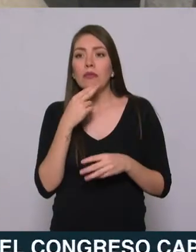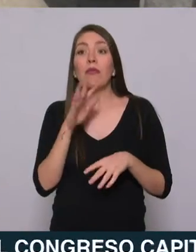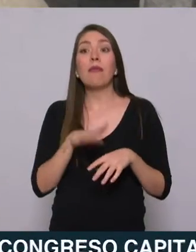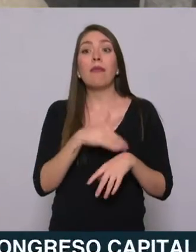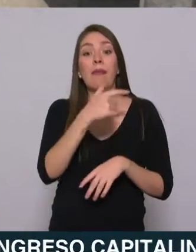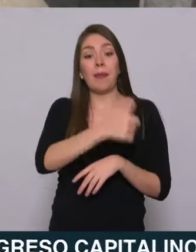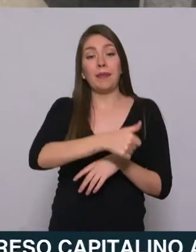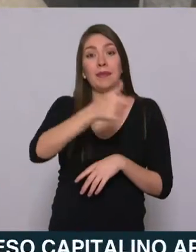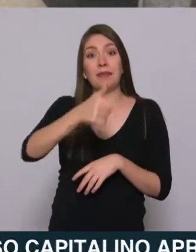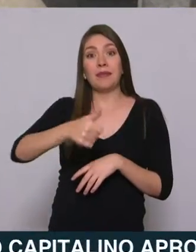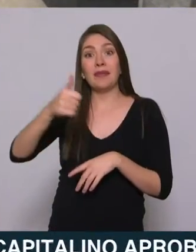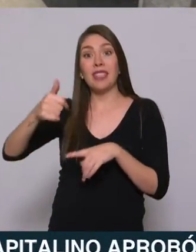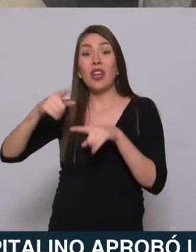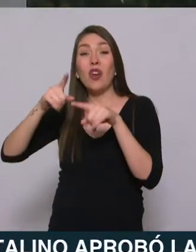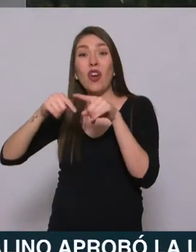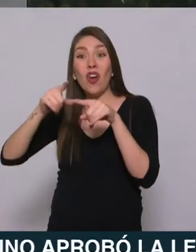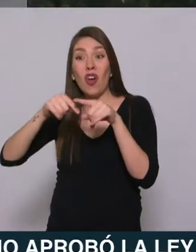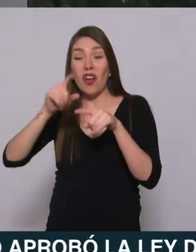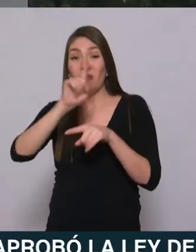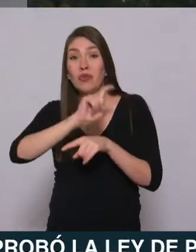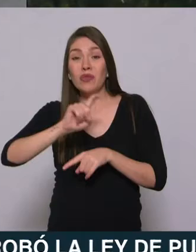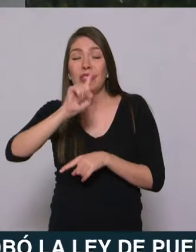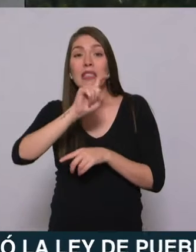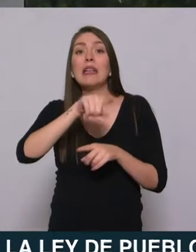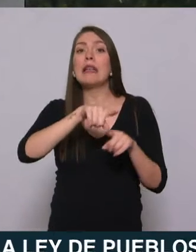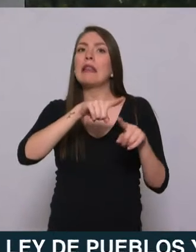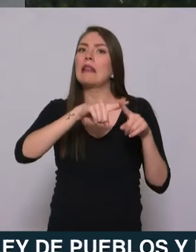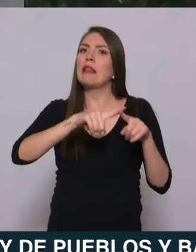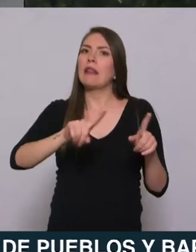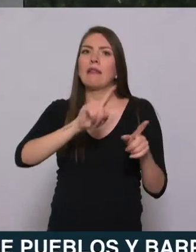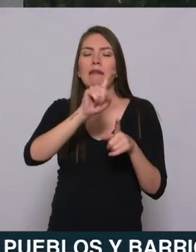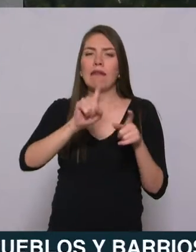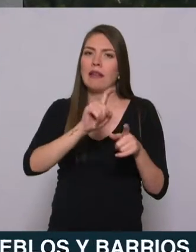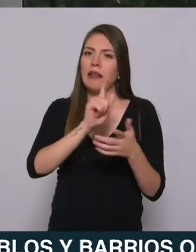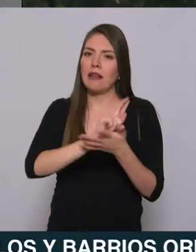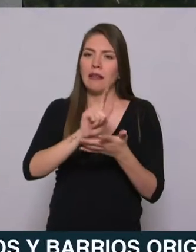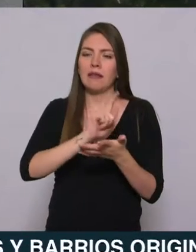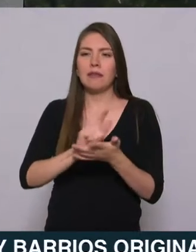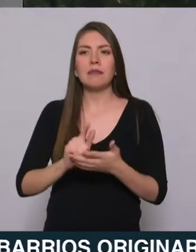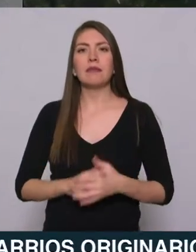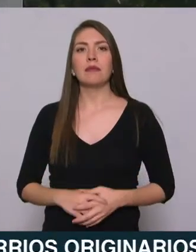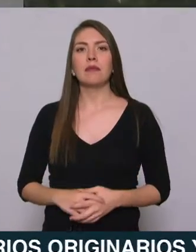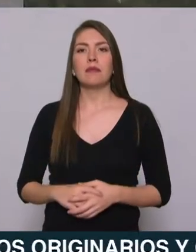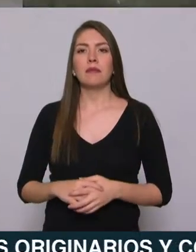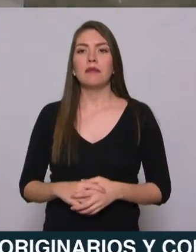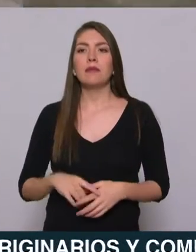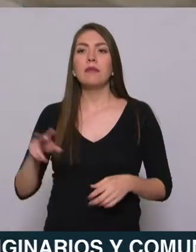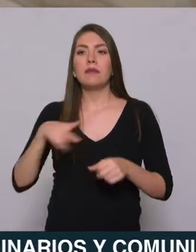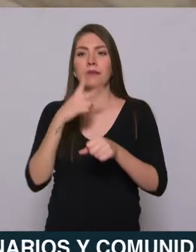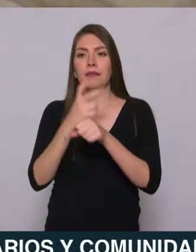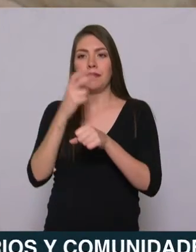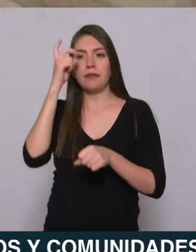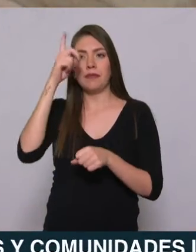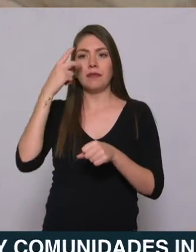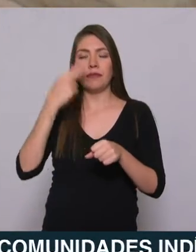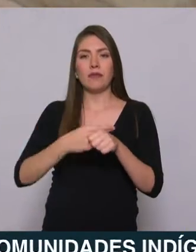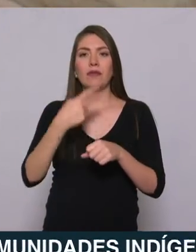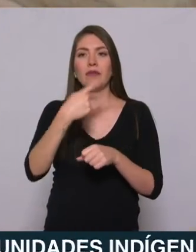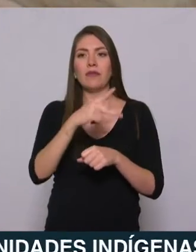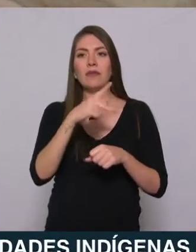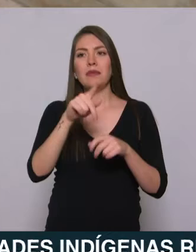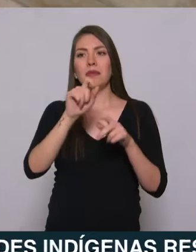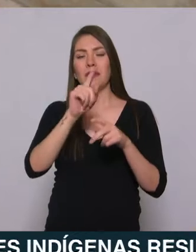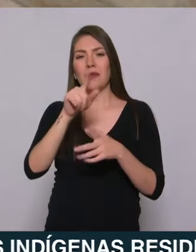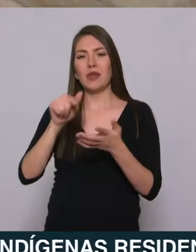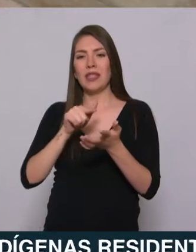color tiene un trabajo distinto. La subdirectora general de Patrimonio Artístico Inmueble del INVAL indicó que